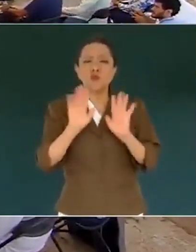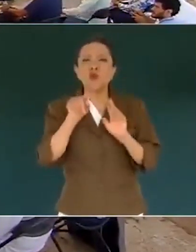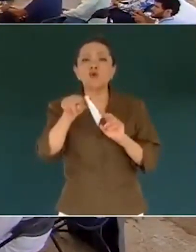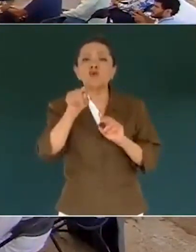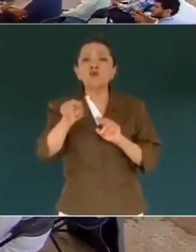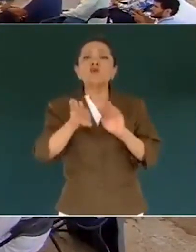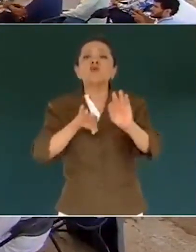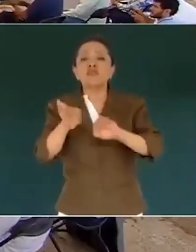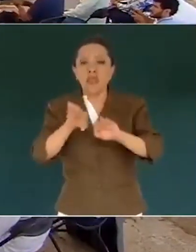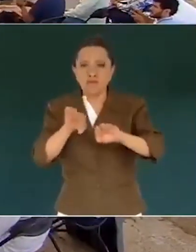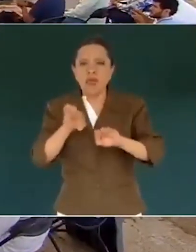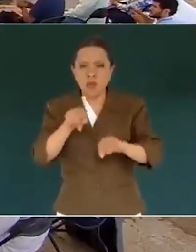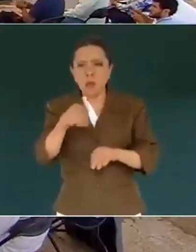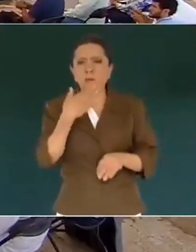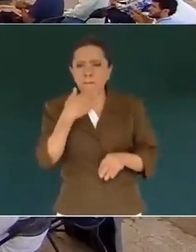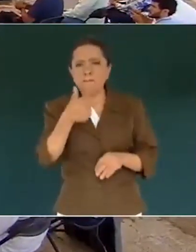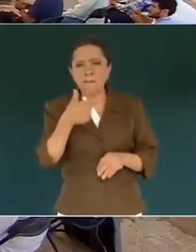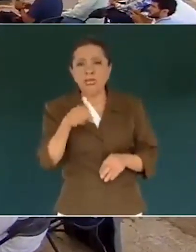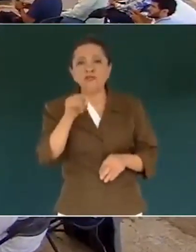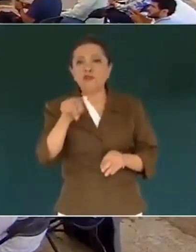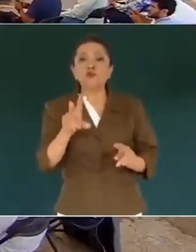tu conciencia.